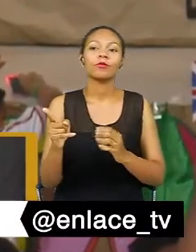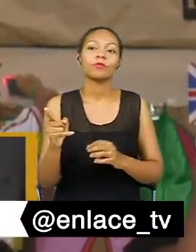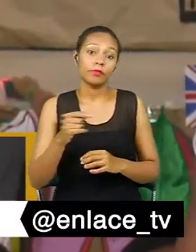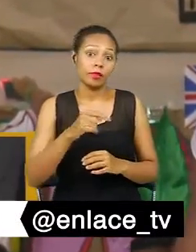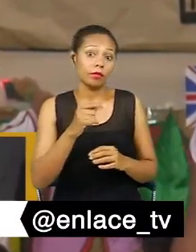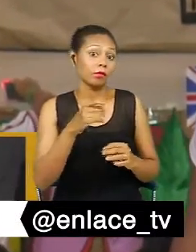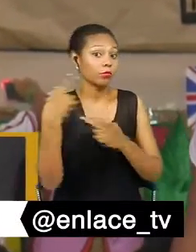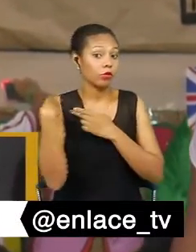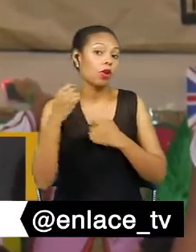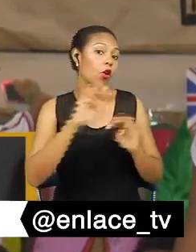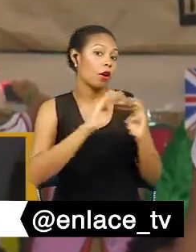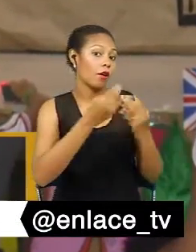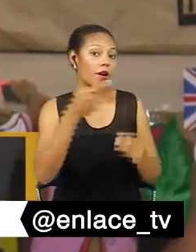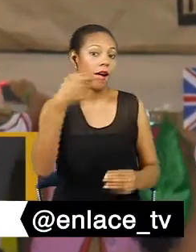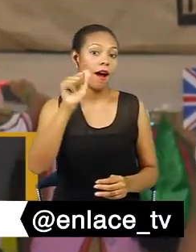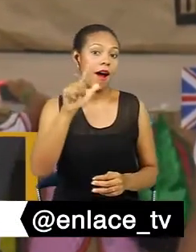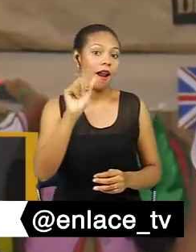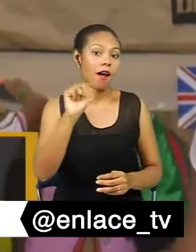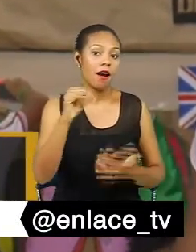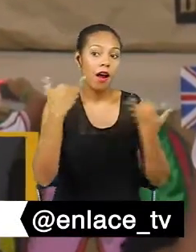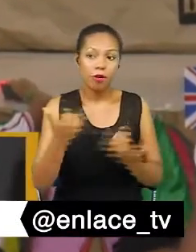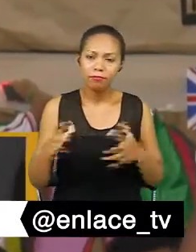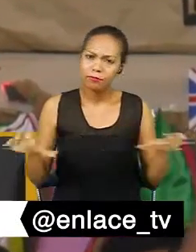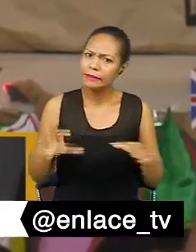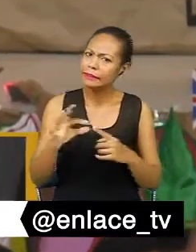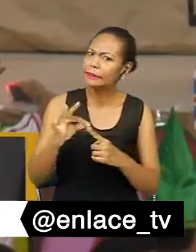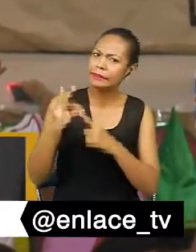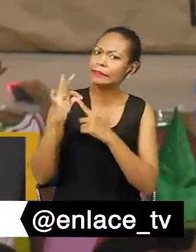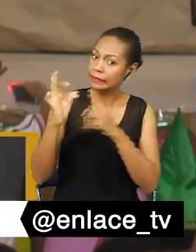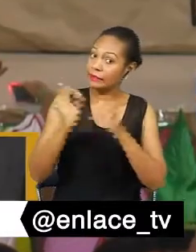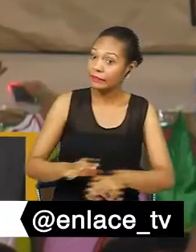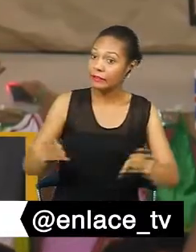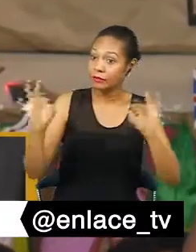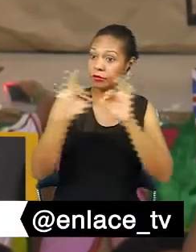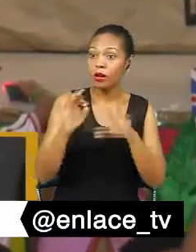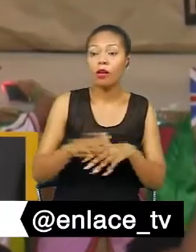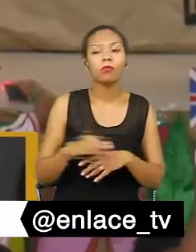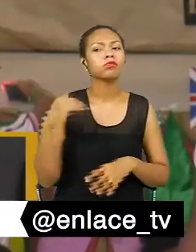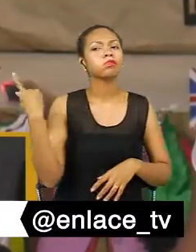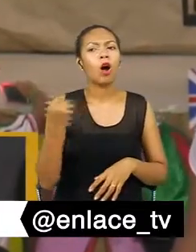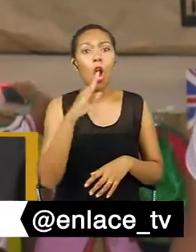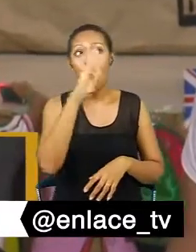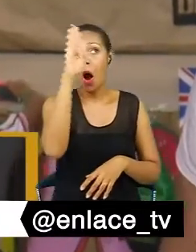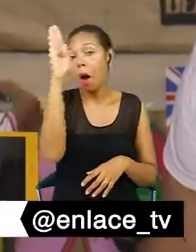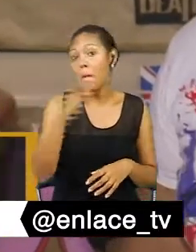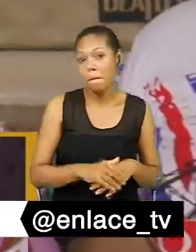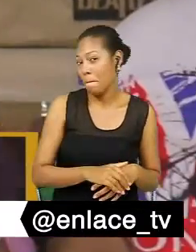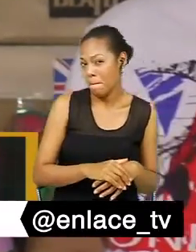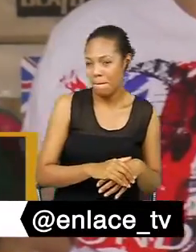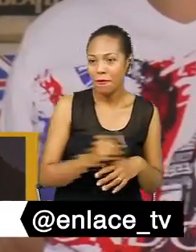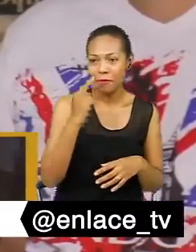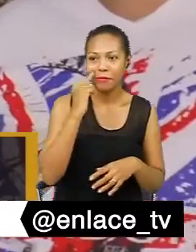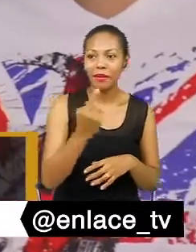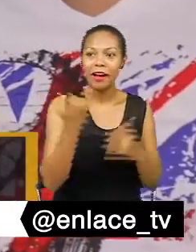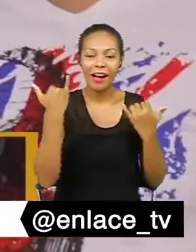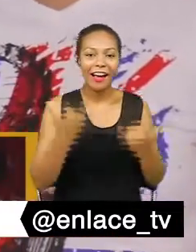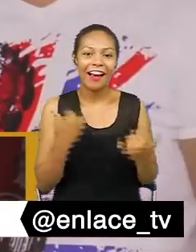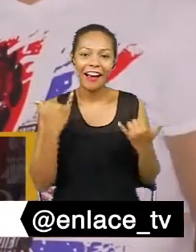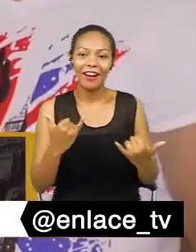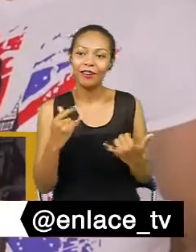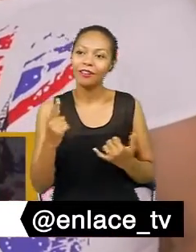para realizar este importante evento. Un evento que no es muy tradicional en las instituciones educativas de la ciudad. Precisamente me está acompañando en este